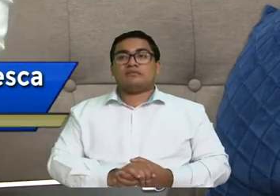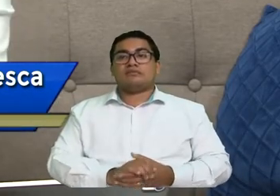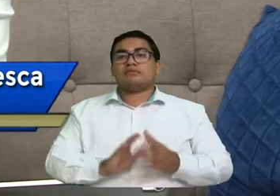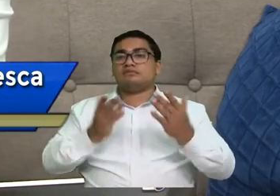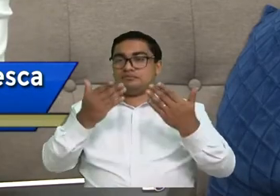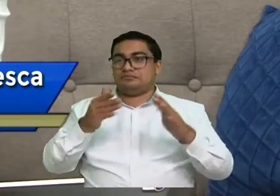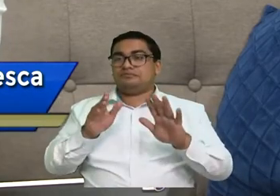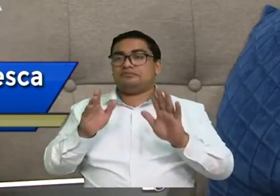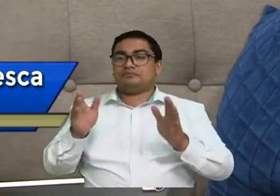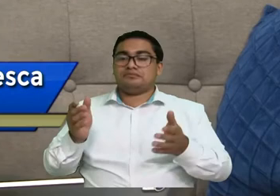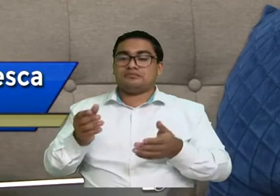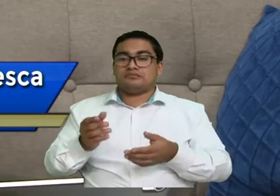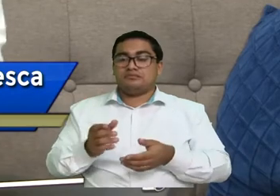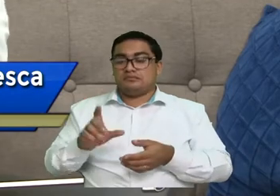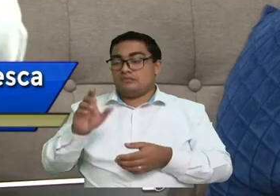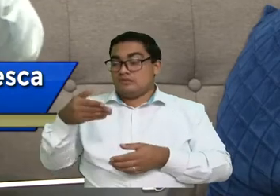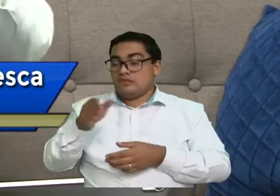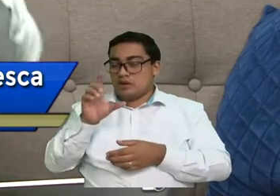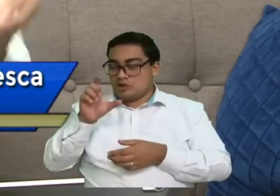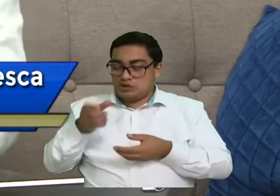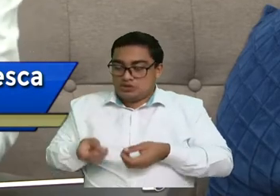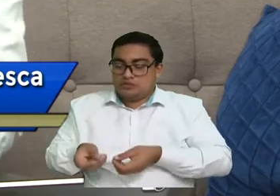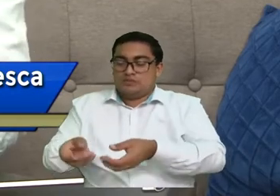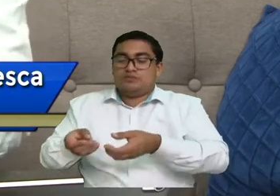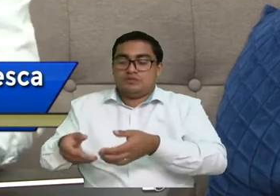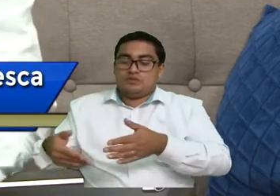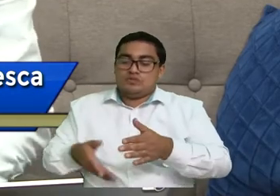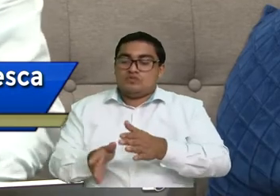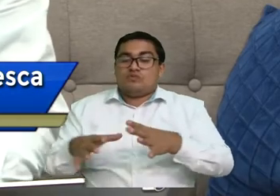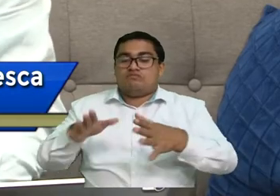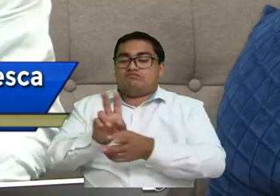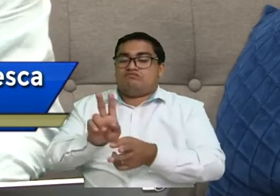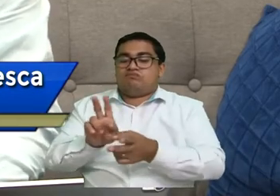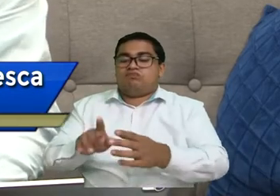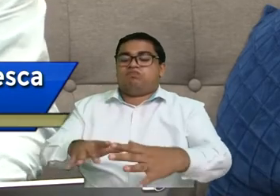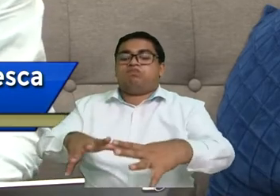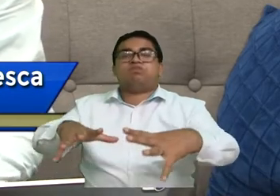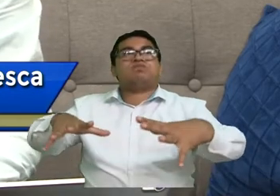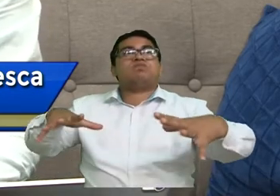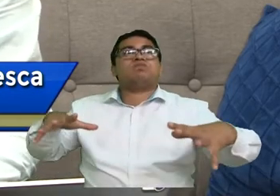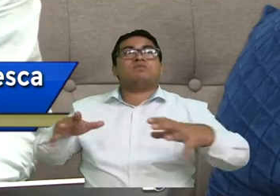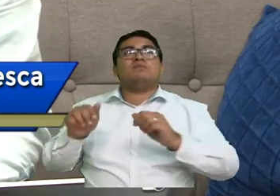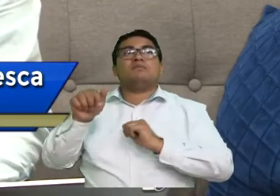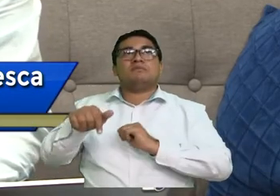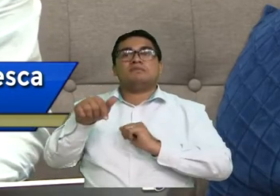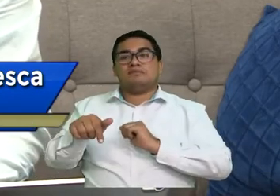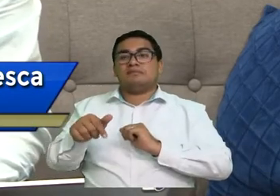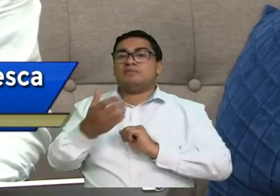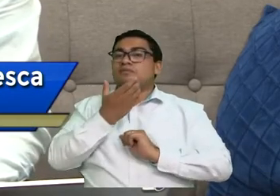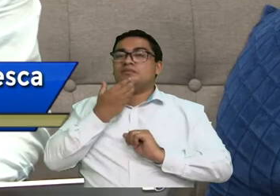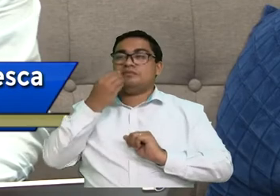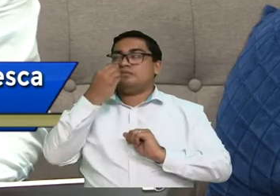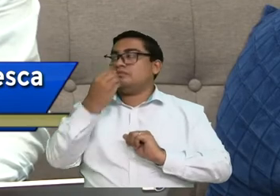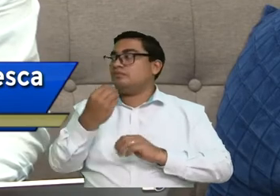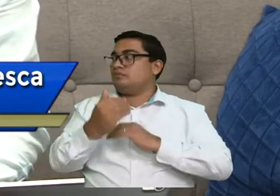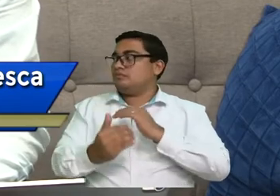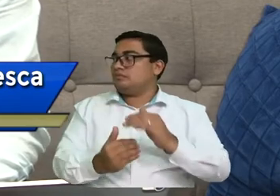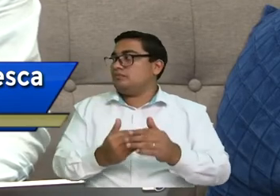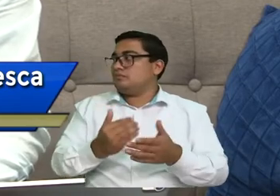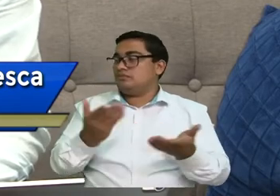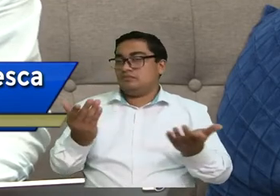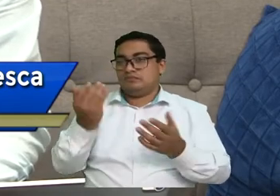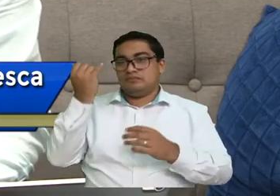ya con la semilla, ¿verdad? Entonces hacemos todo el proceso ahí con los jóvenes